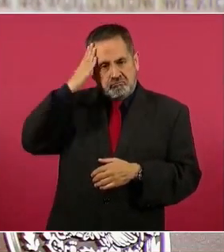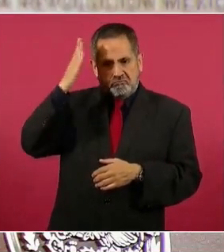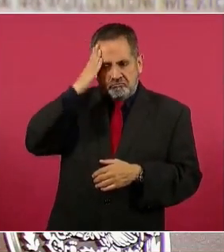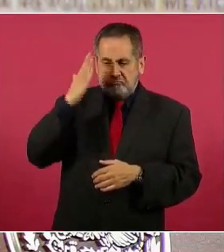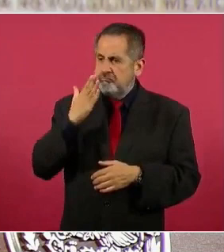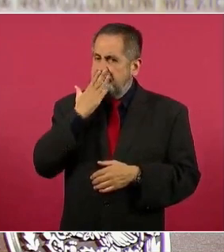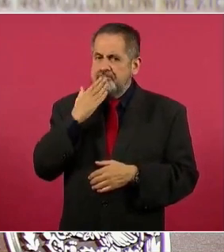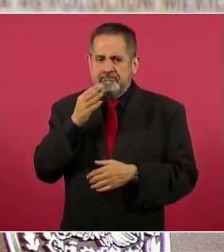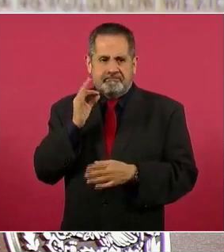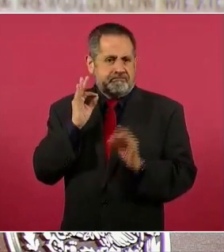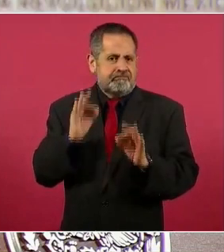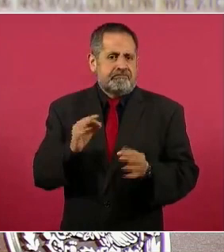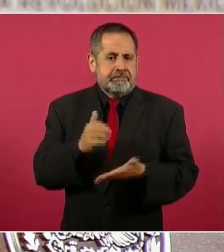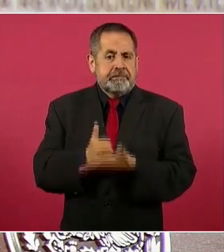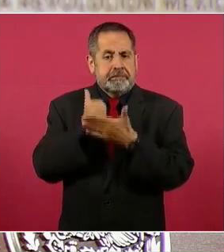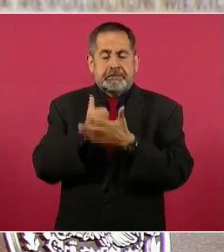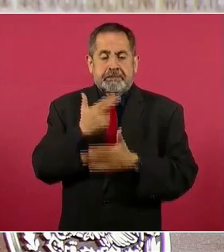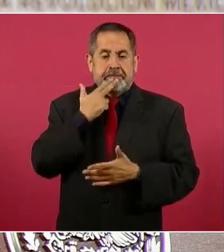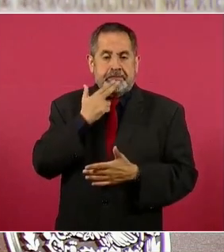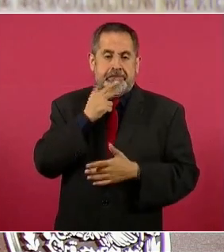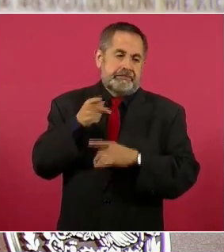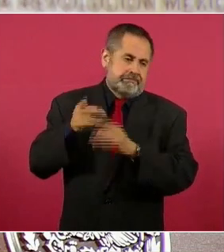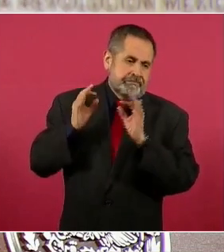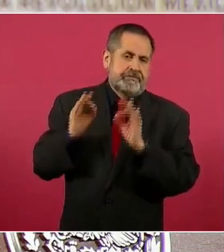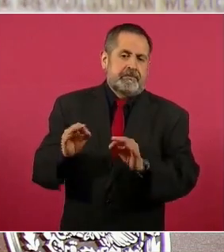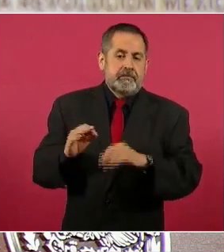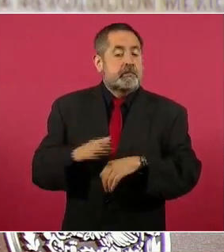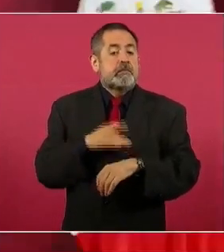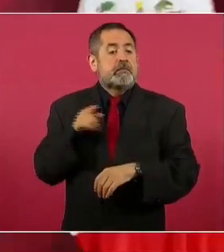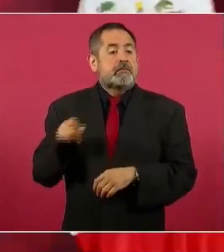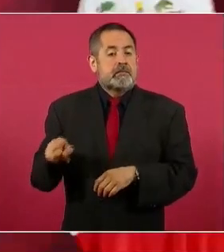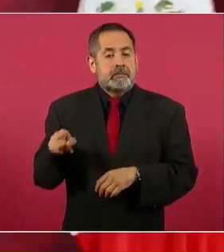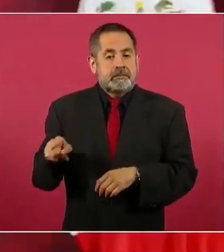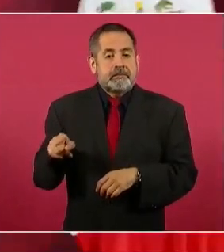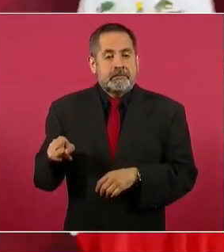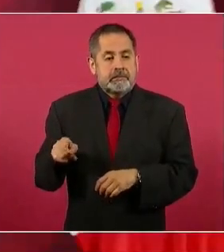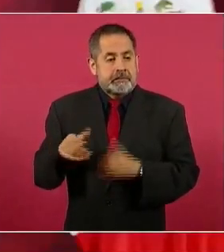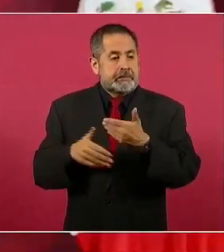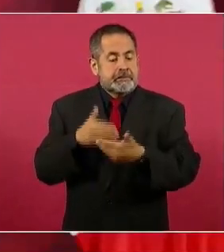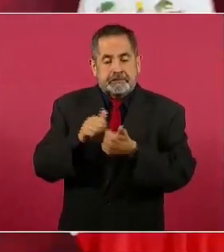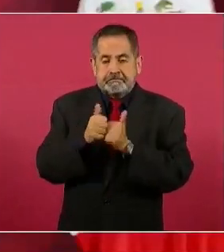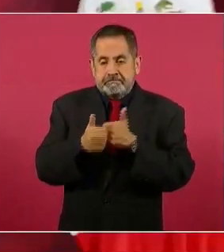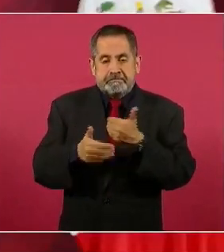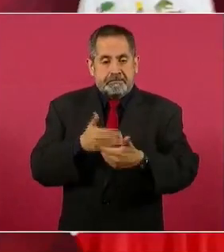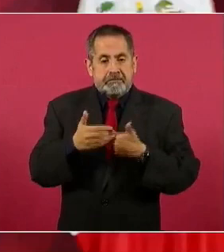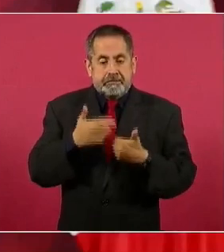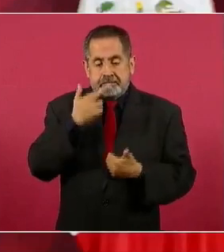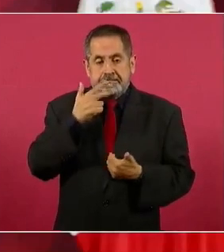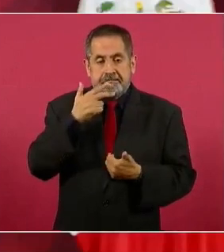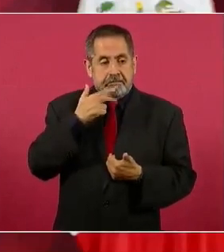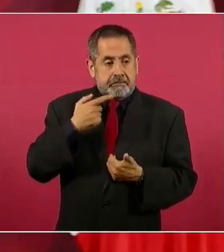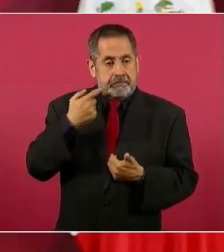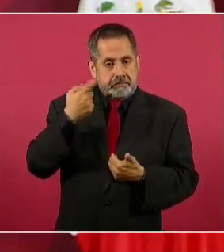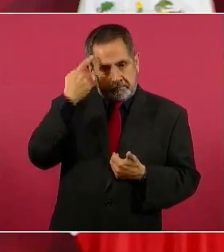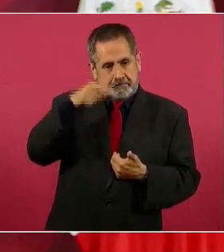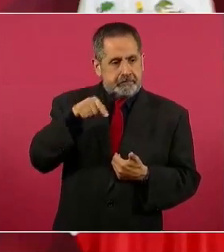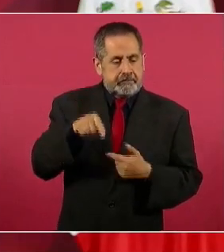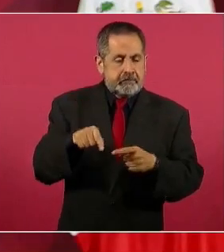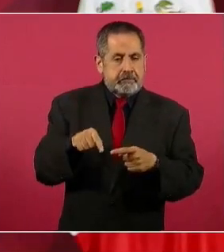Esto ayuda porque al mismo tiempo se están enfrentando